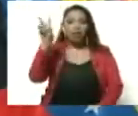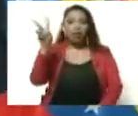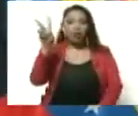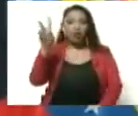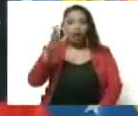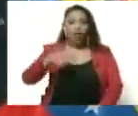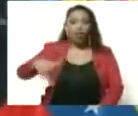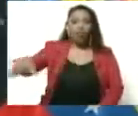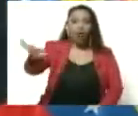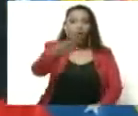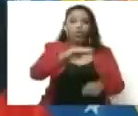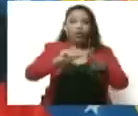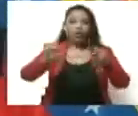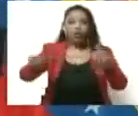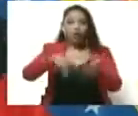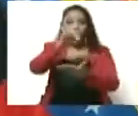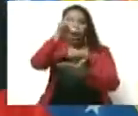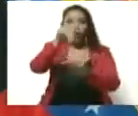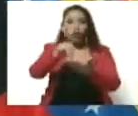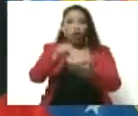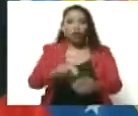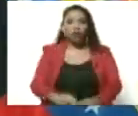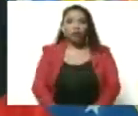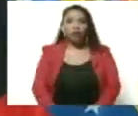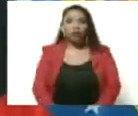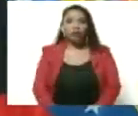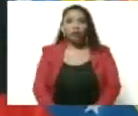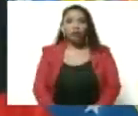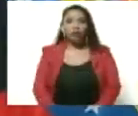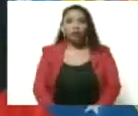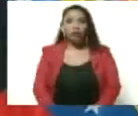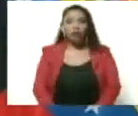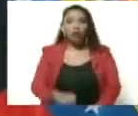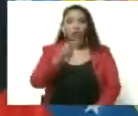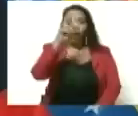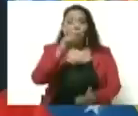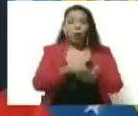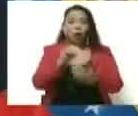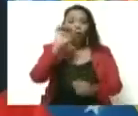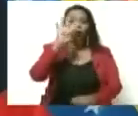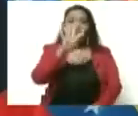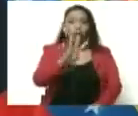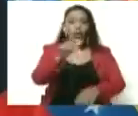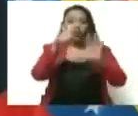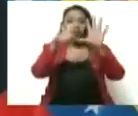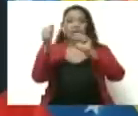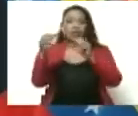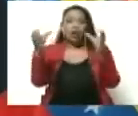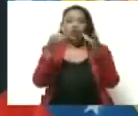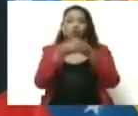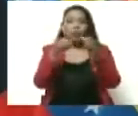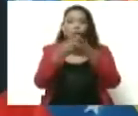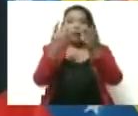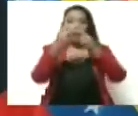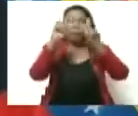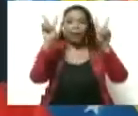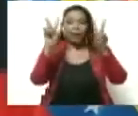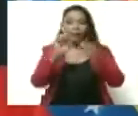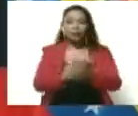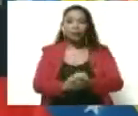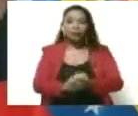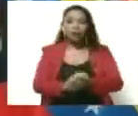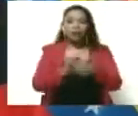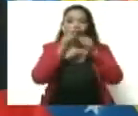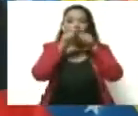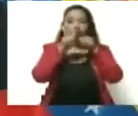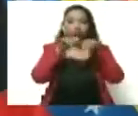el territorio nacional, en los 2.460 cuadrantes de paz, con un